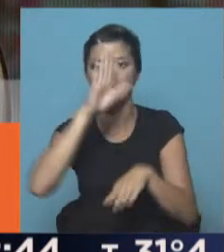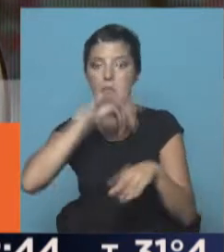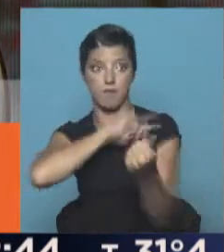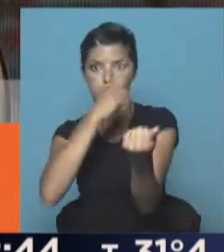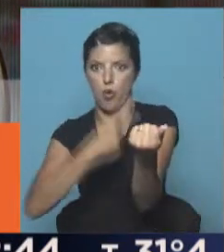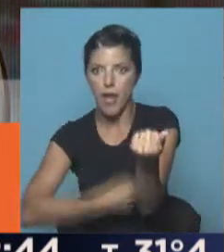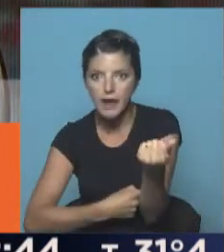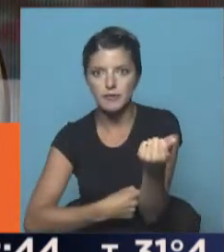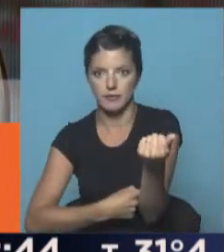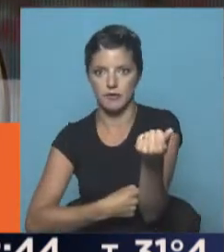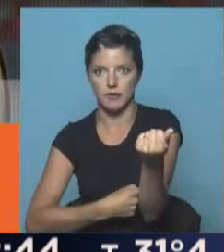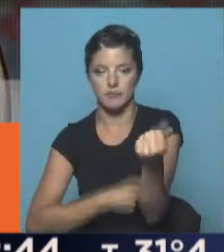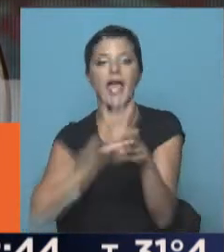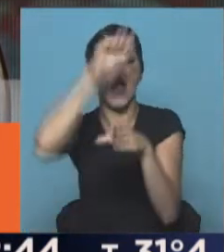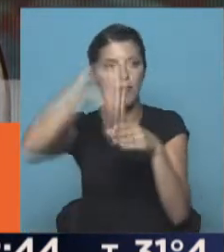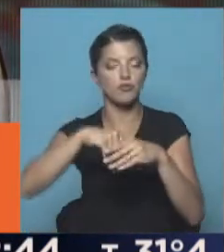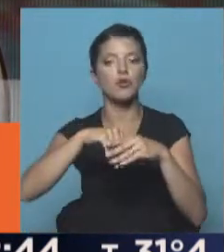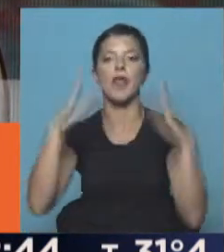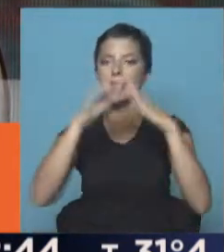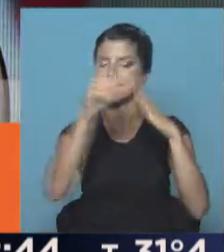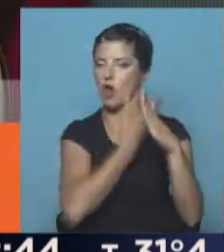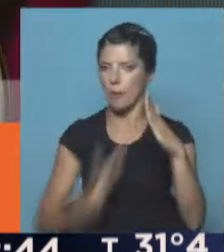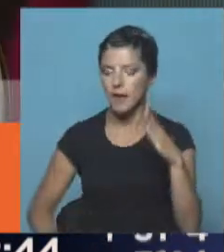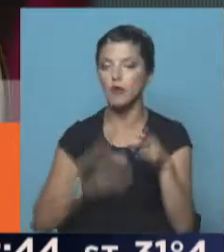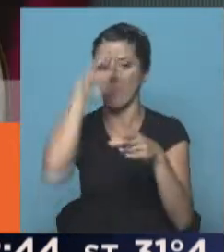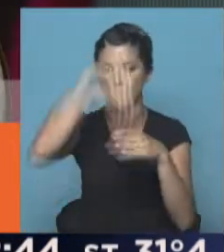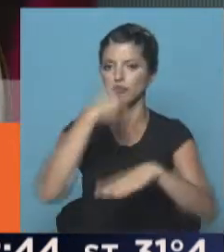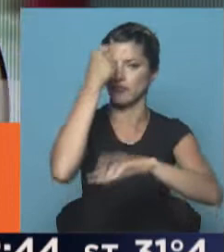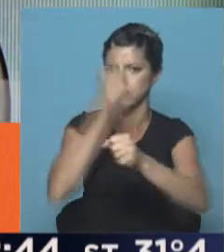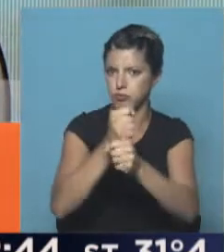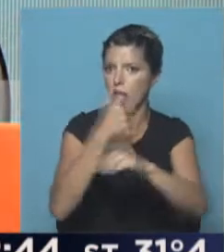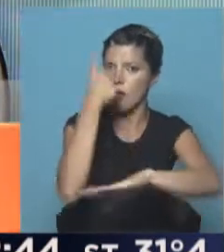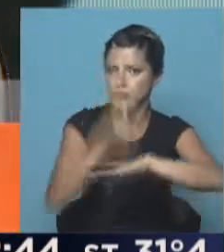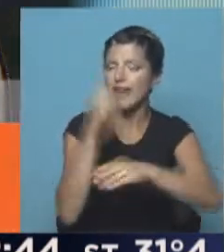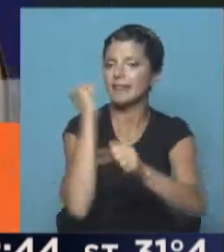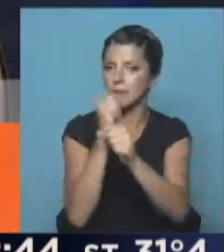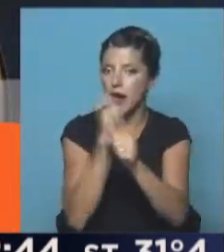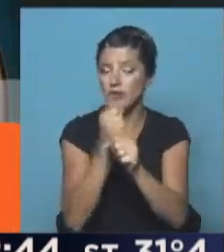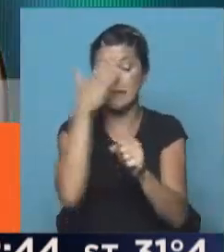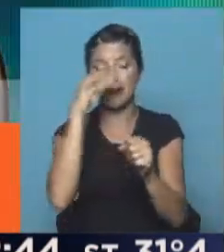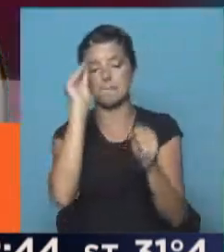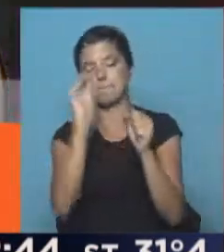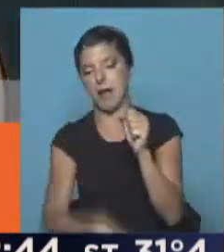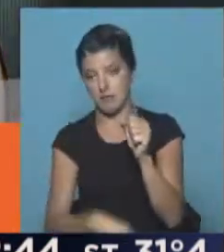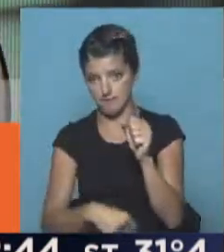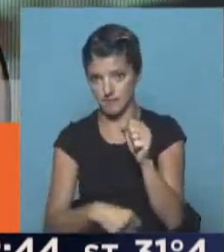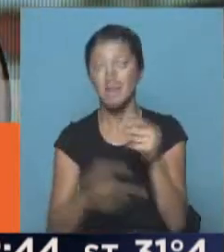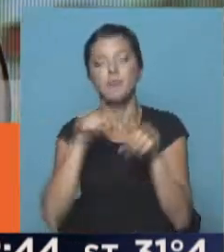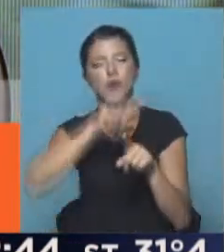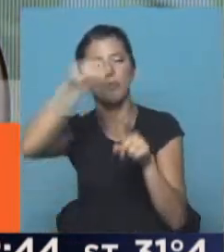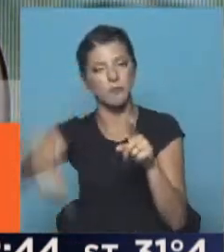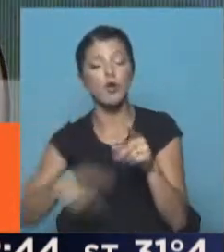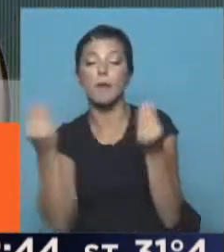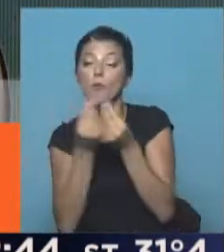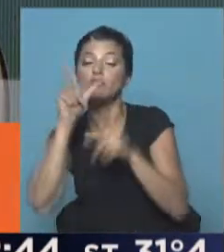oficinas en la casa rosada que generó un profundo disgusto con su gestión a muy poco de empezar una cosa que